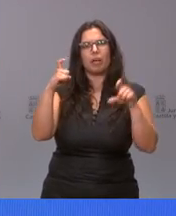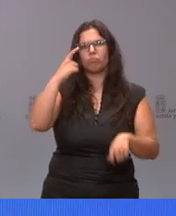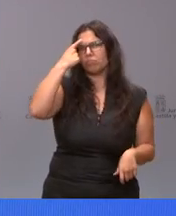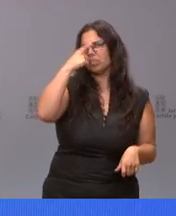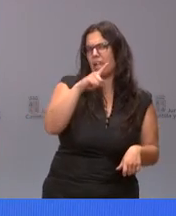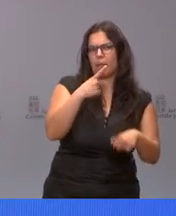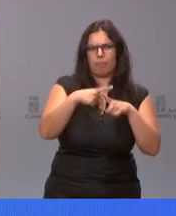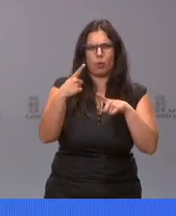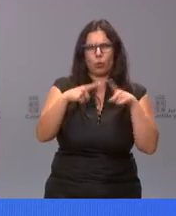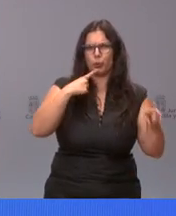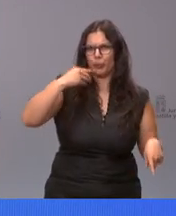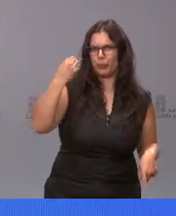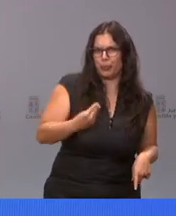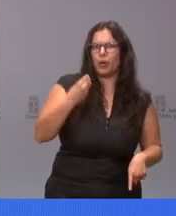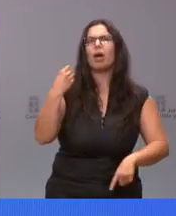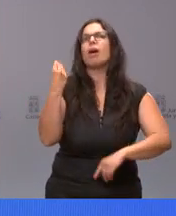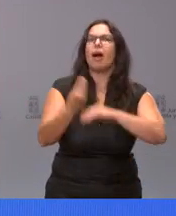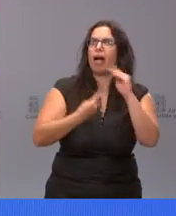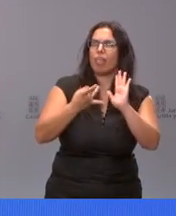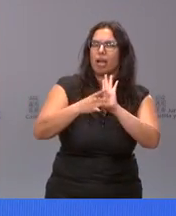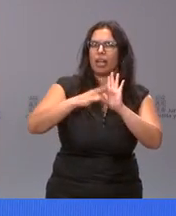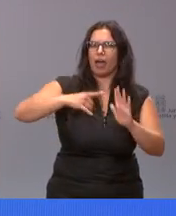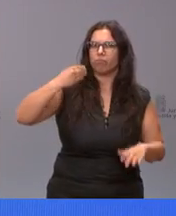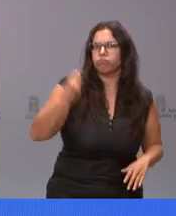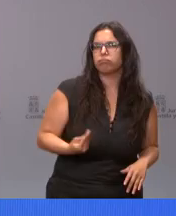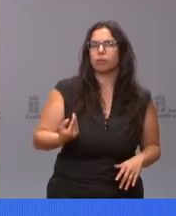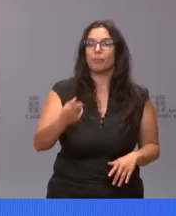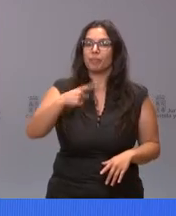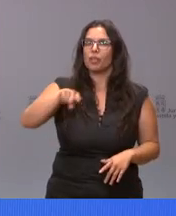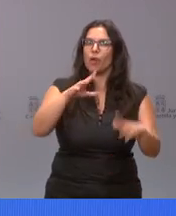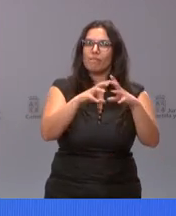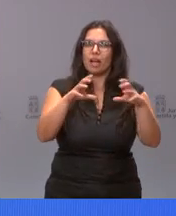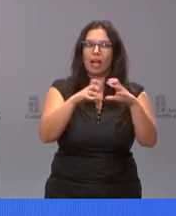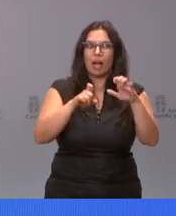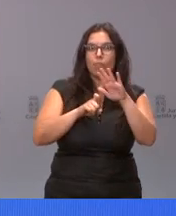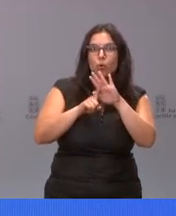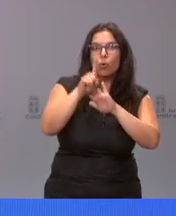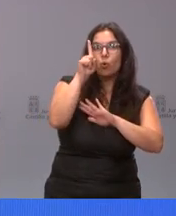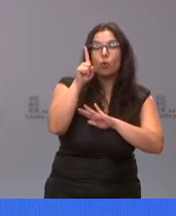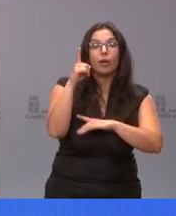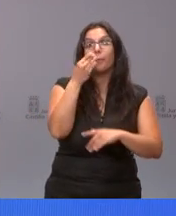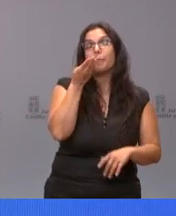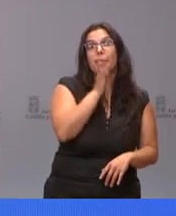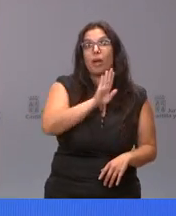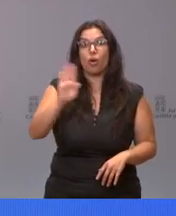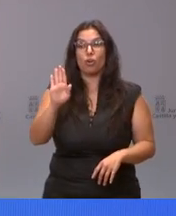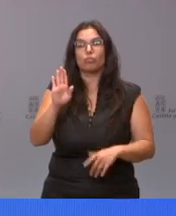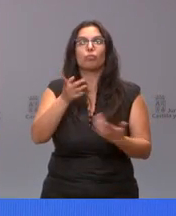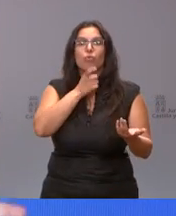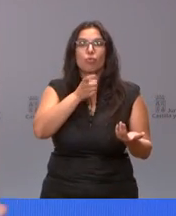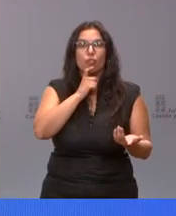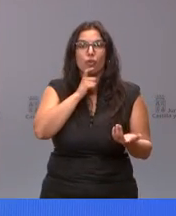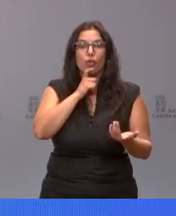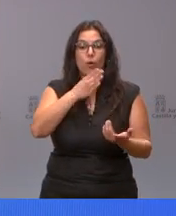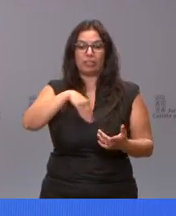buenos productos, que tienen ganas de crecer y no hay mejor manera para crecer que